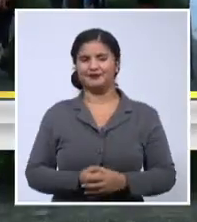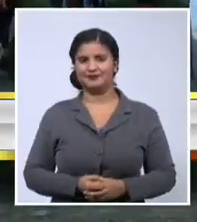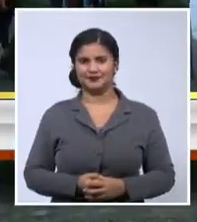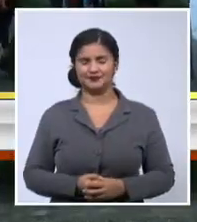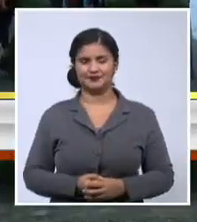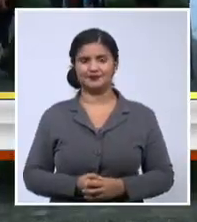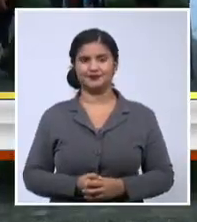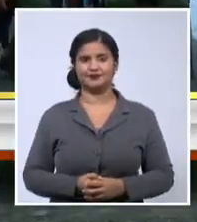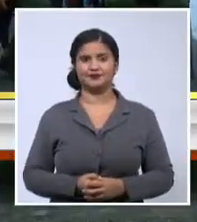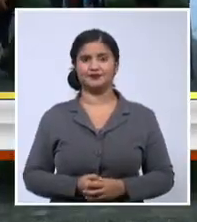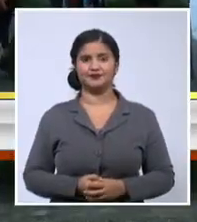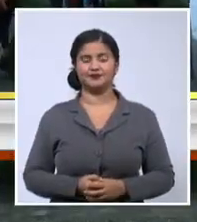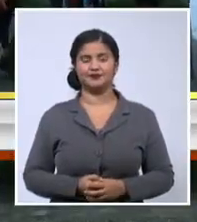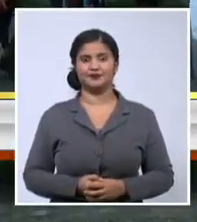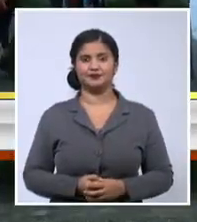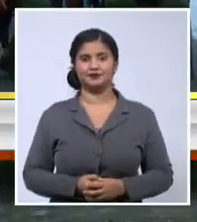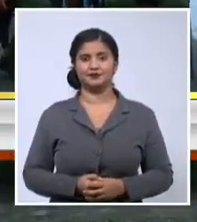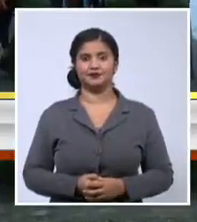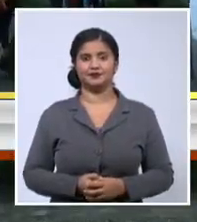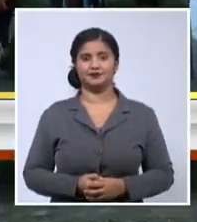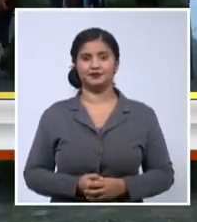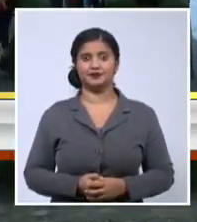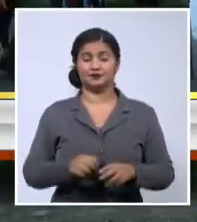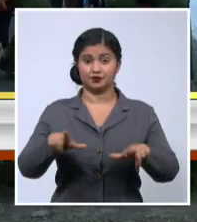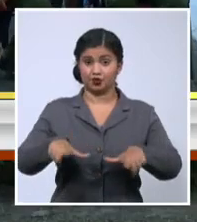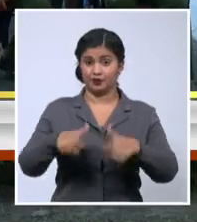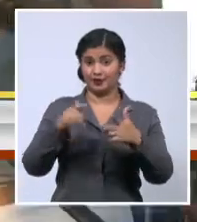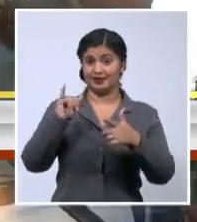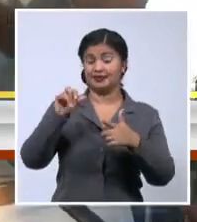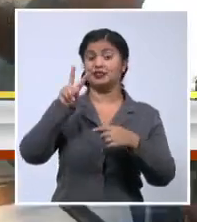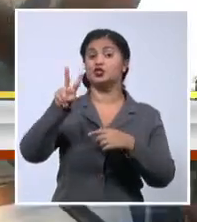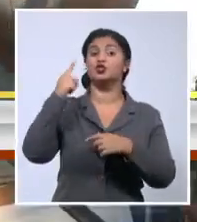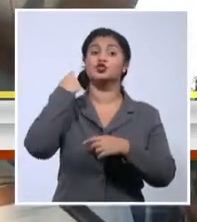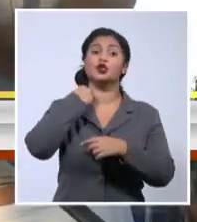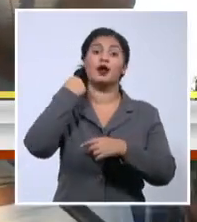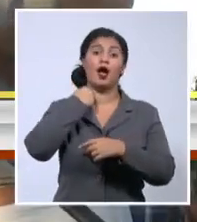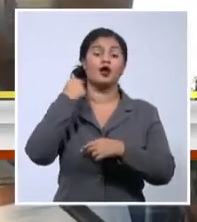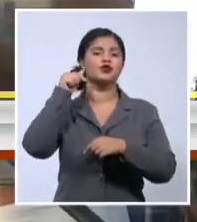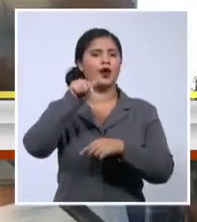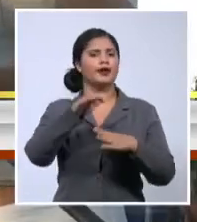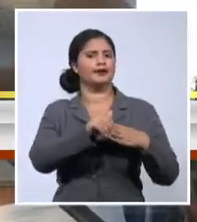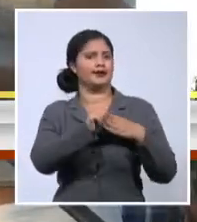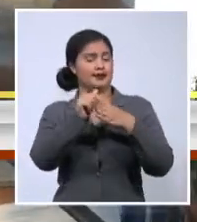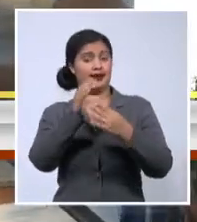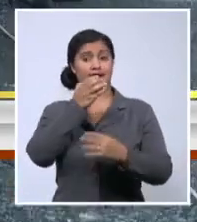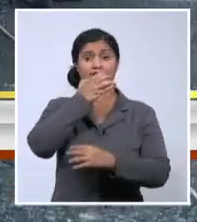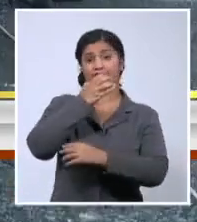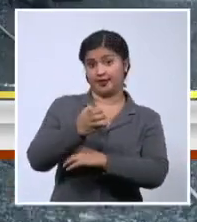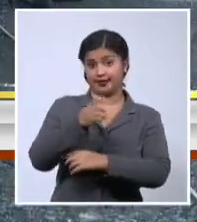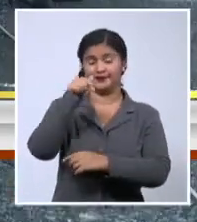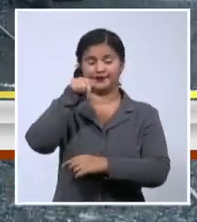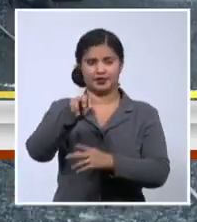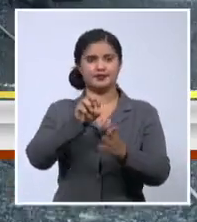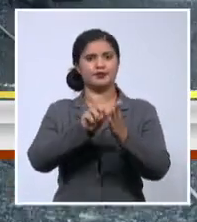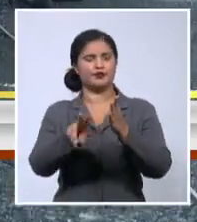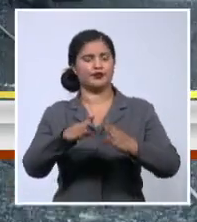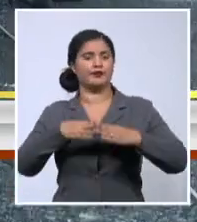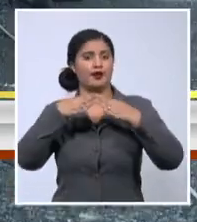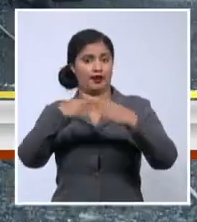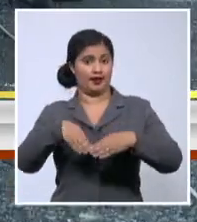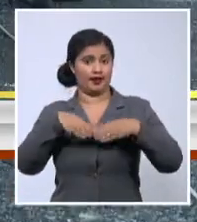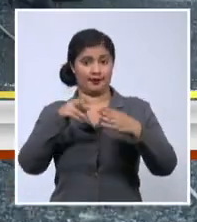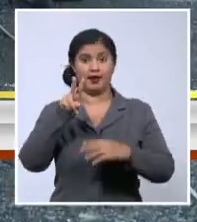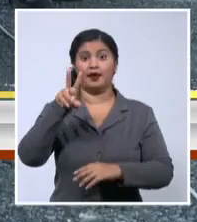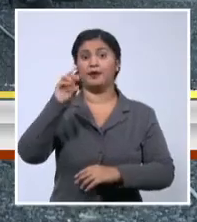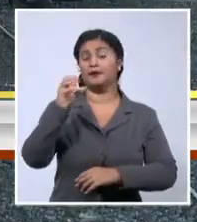El aniversario 62 de la victoria de Fidel en la batalla de Guisa fue conmemorado en la provincia de Granma. El 20 de